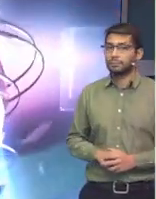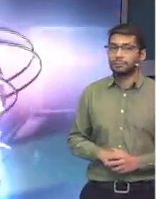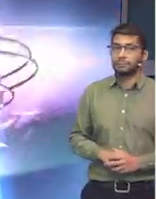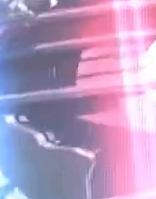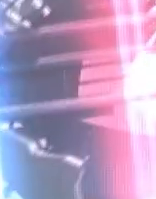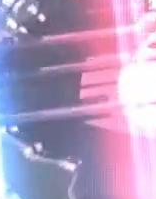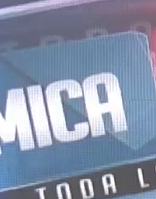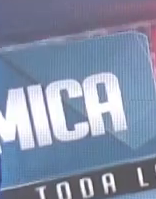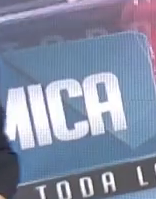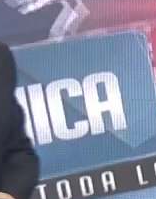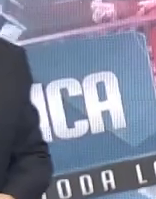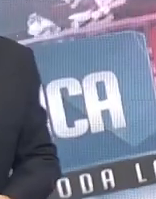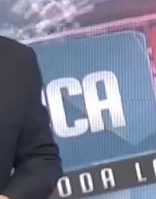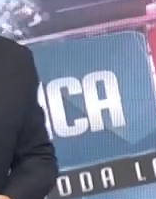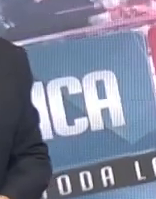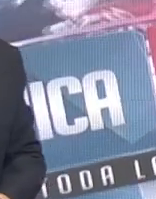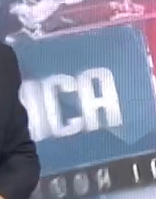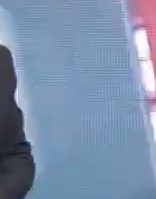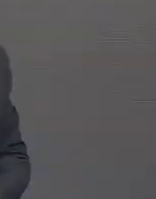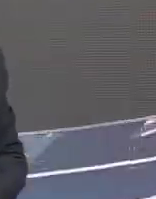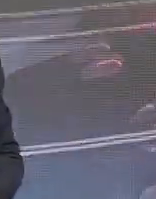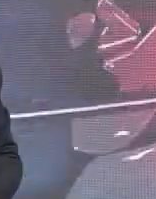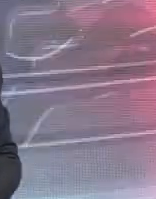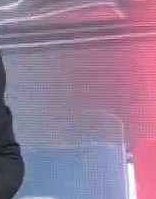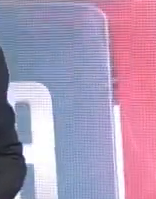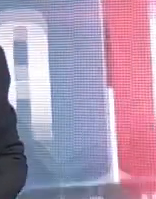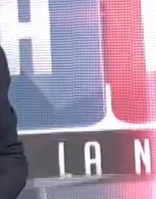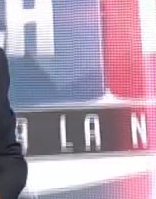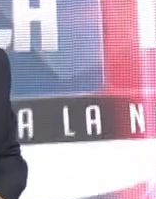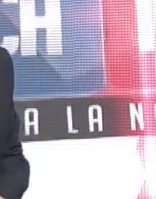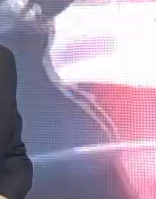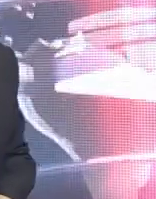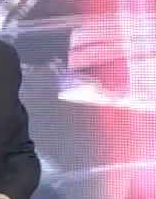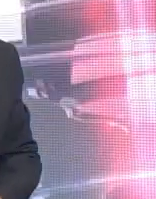doctor Miguel Coria, hablando sobre este nuevo autovac que se va a implementar en la